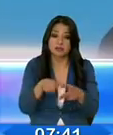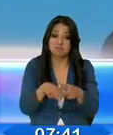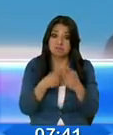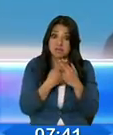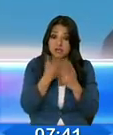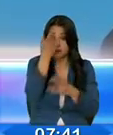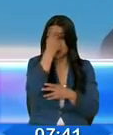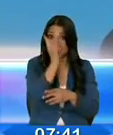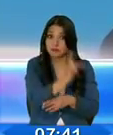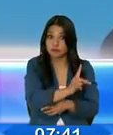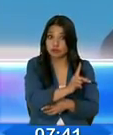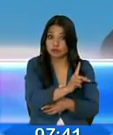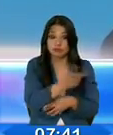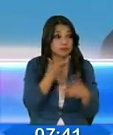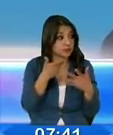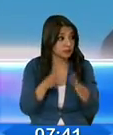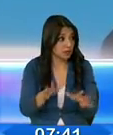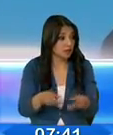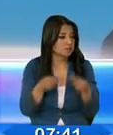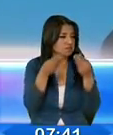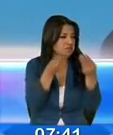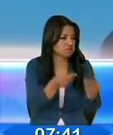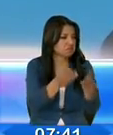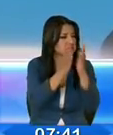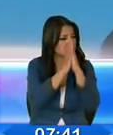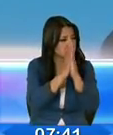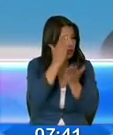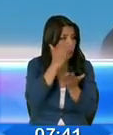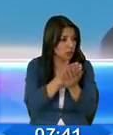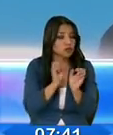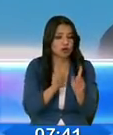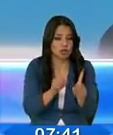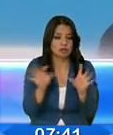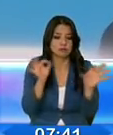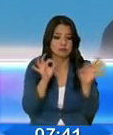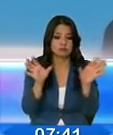lo que se presente la solicitud de anulación.